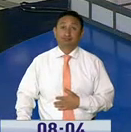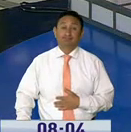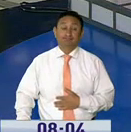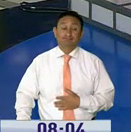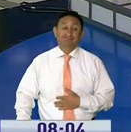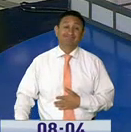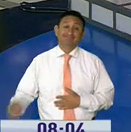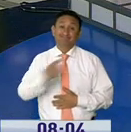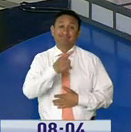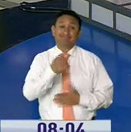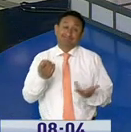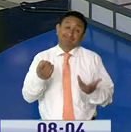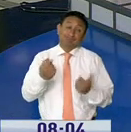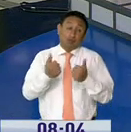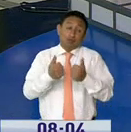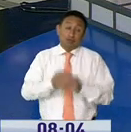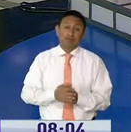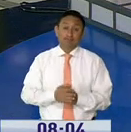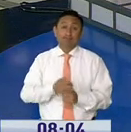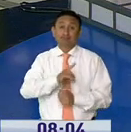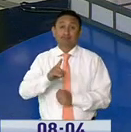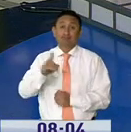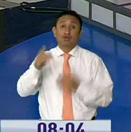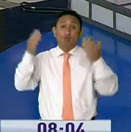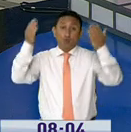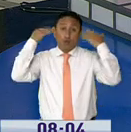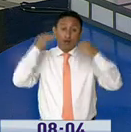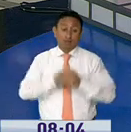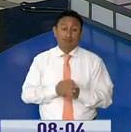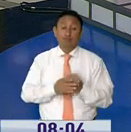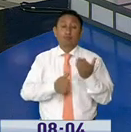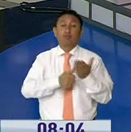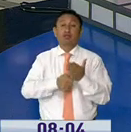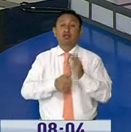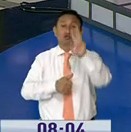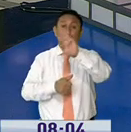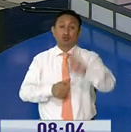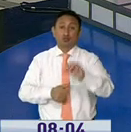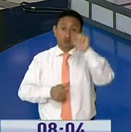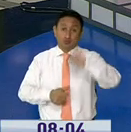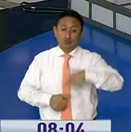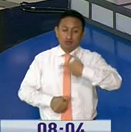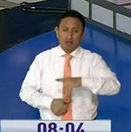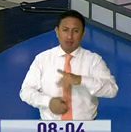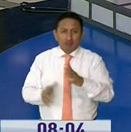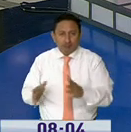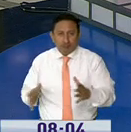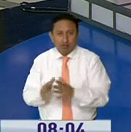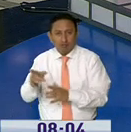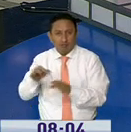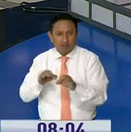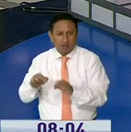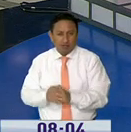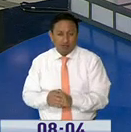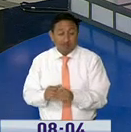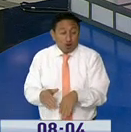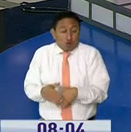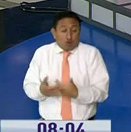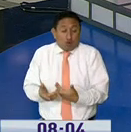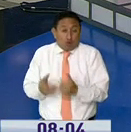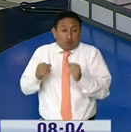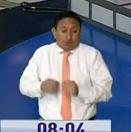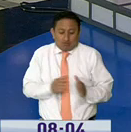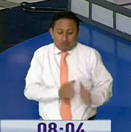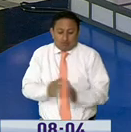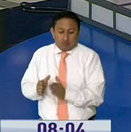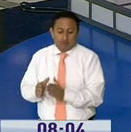Las cadenas que hacen, claro, esto era directamente para la ciudad de Guayaquil, el ministro de Salud implementando y dando pues las pautas necesarias, los protocolos